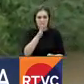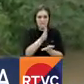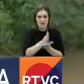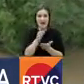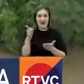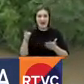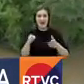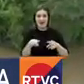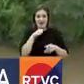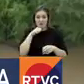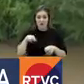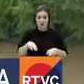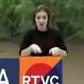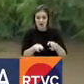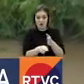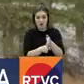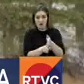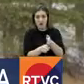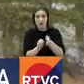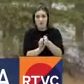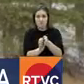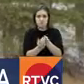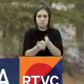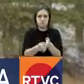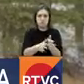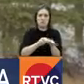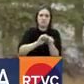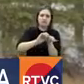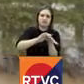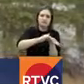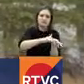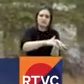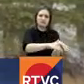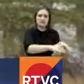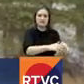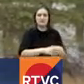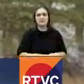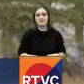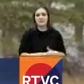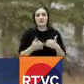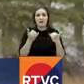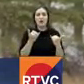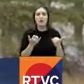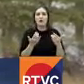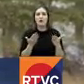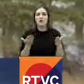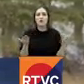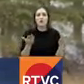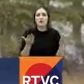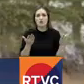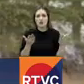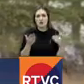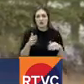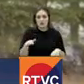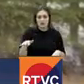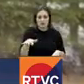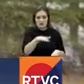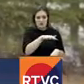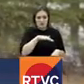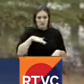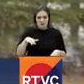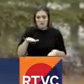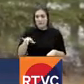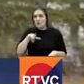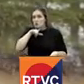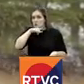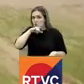por donde ingresa el agua para contener la emergencia. Estamos atendiendo esta emergencia que representa el sector de Paso La Torre con los rellenos de los diques